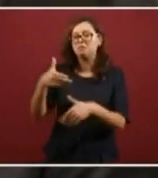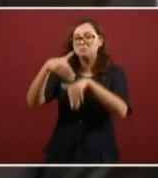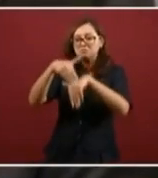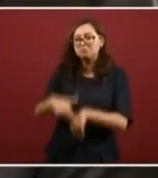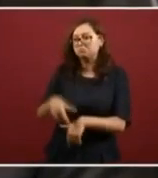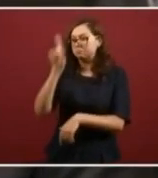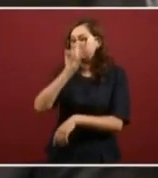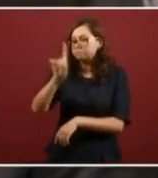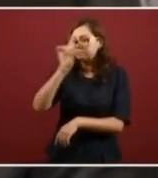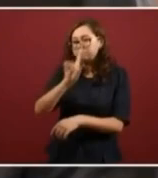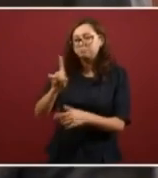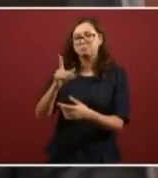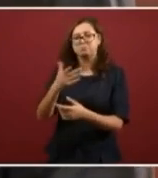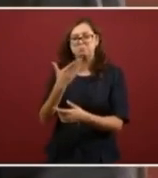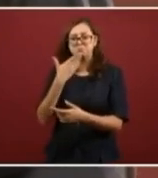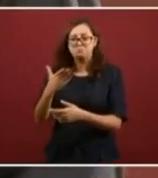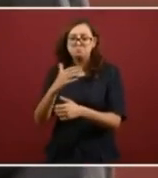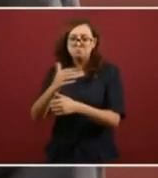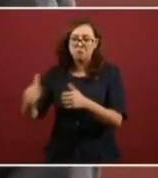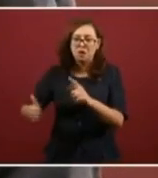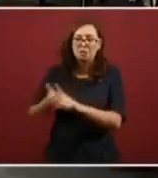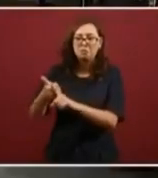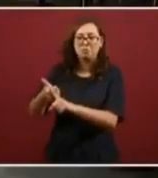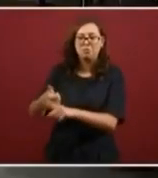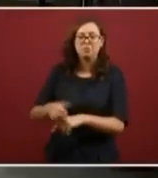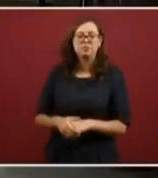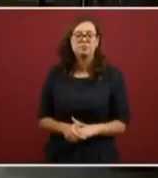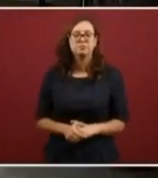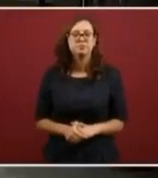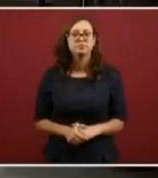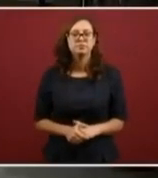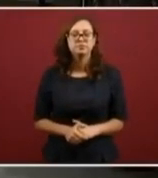les va a apoyar. Perfecto, gracias. Muy bien.